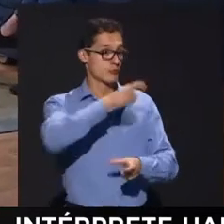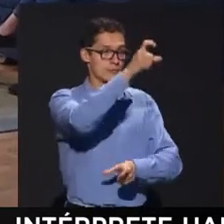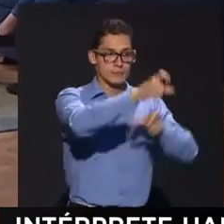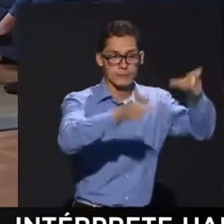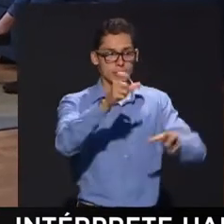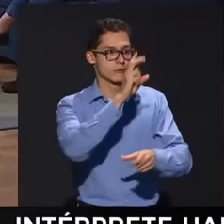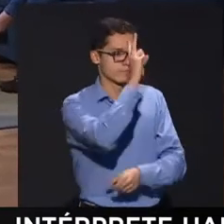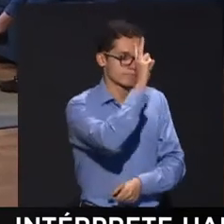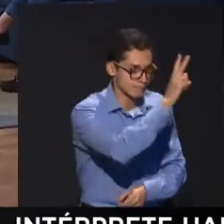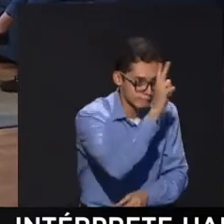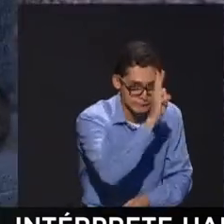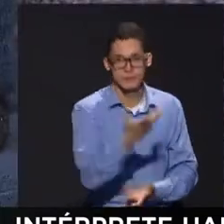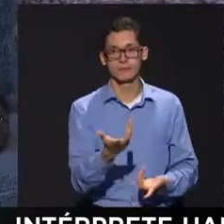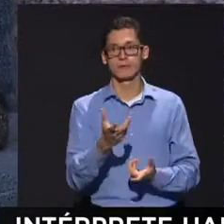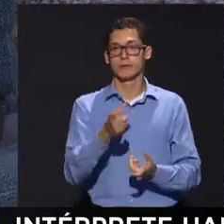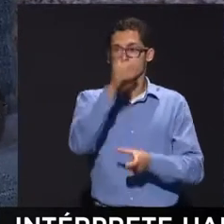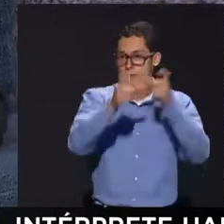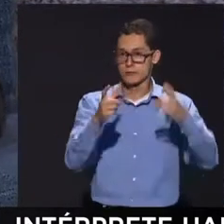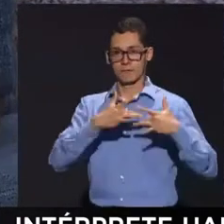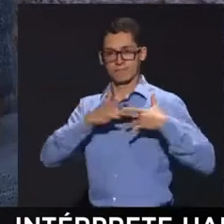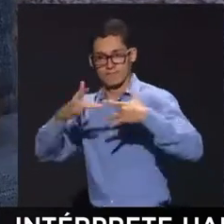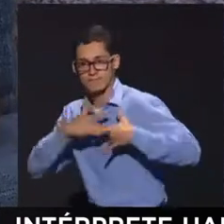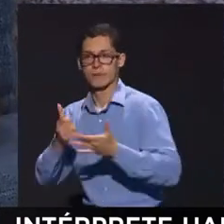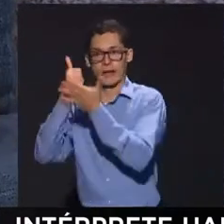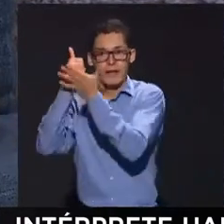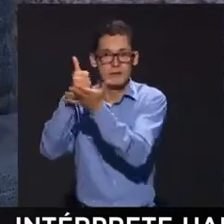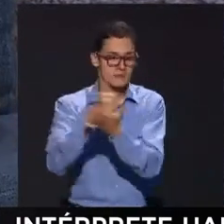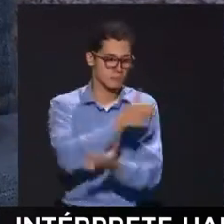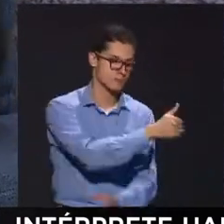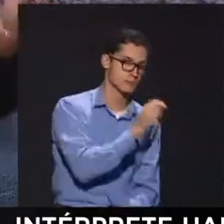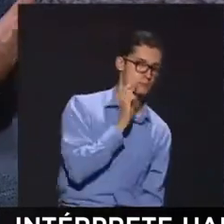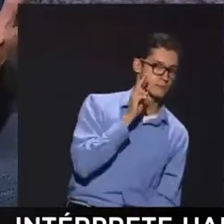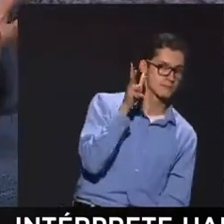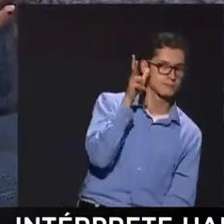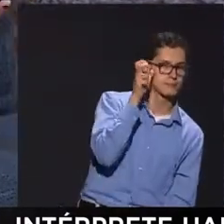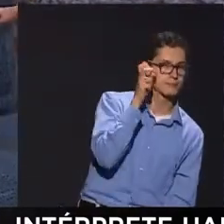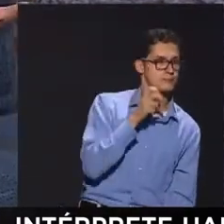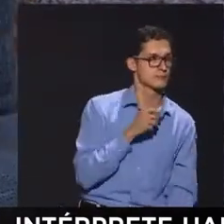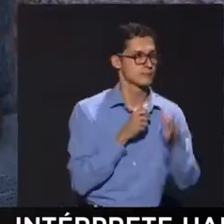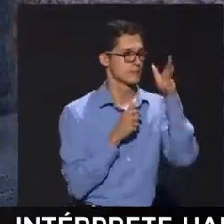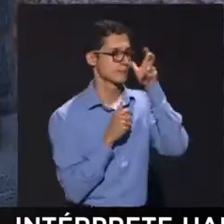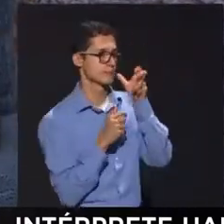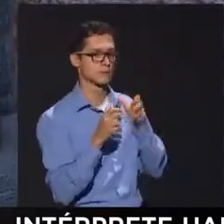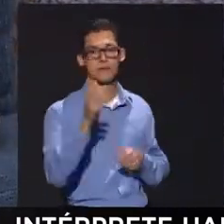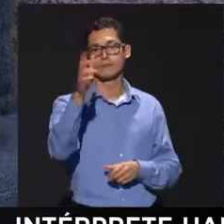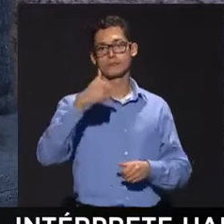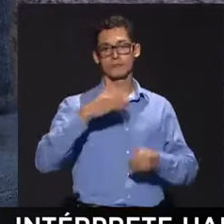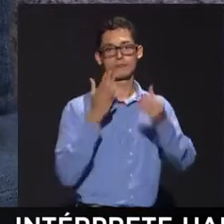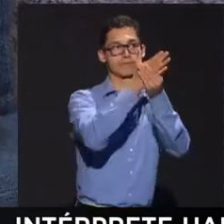la que nosotros nos relacionamos con la persona que nos atiende en una tienda, como otra tratamos a las personas en el metro, por